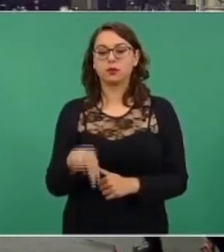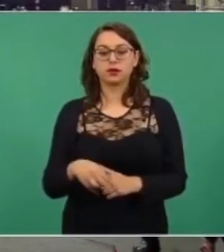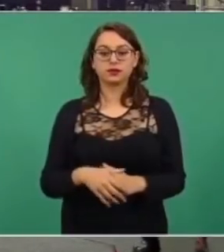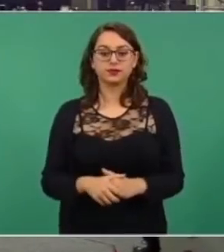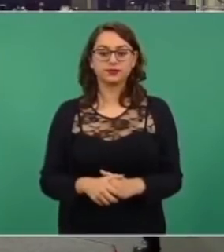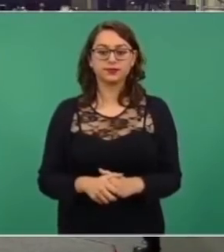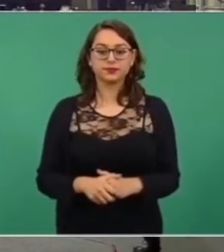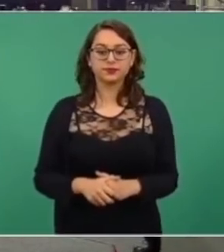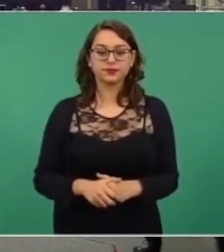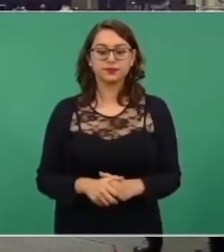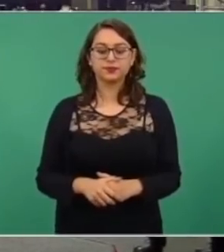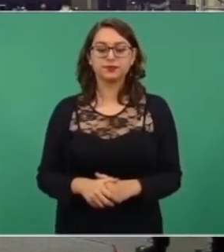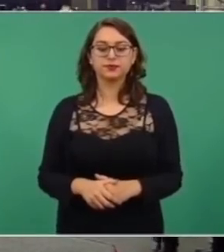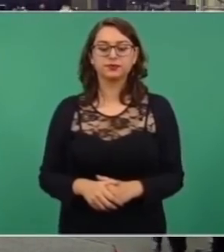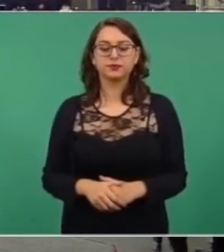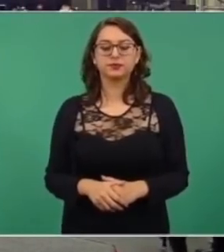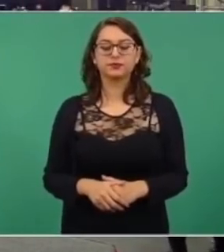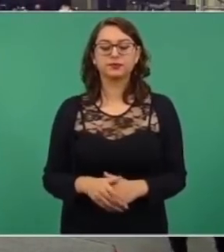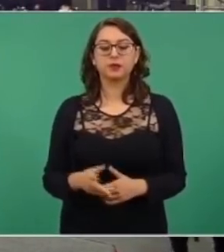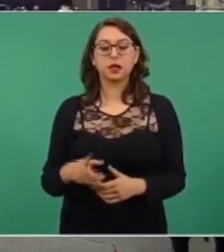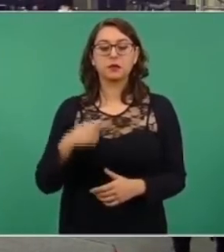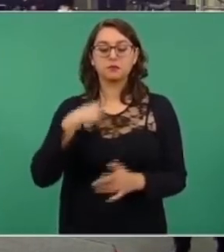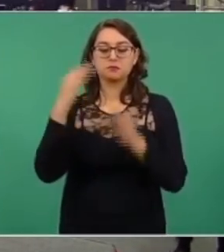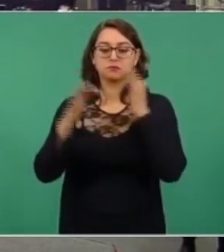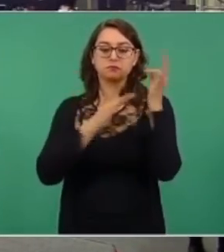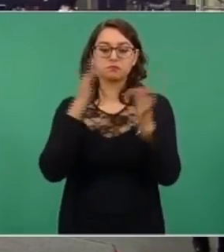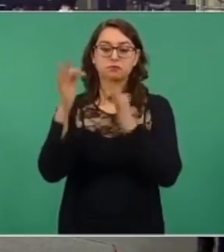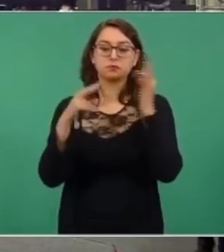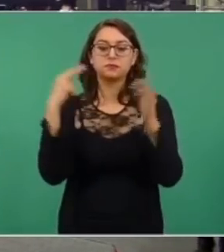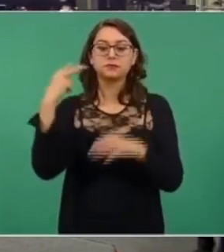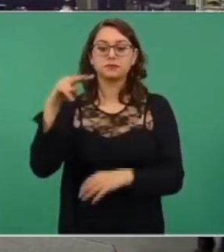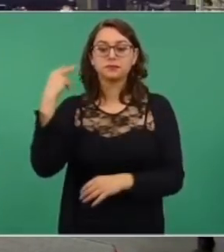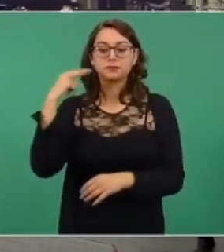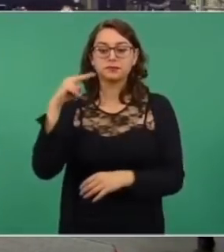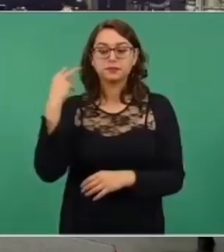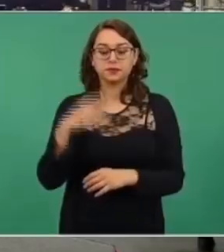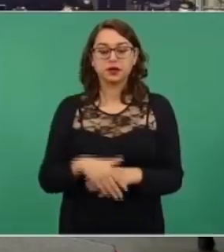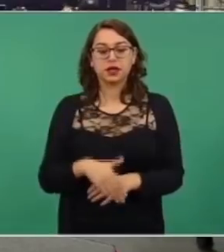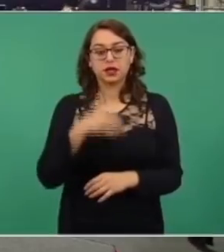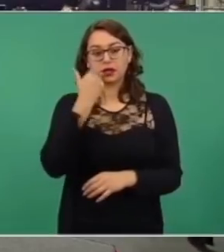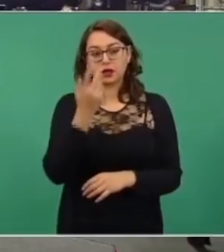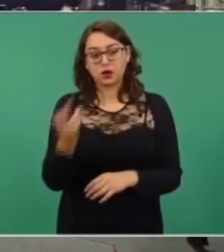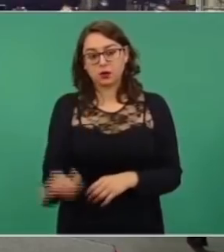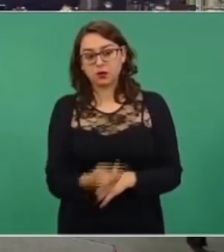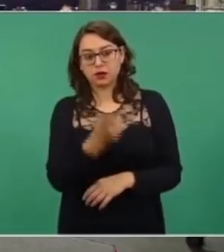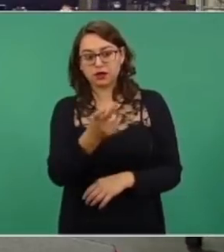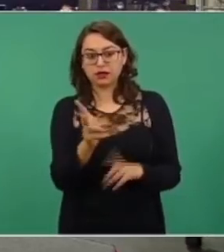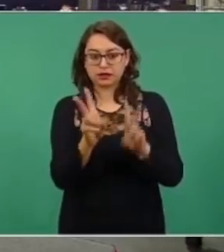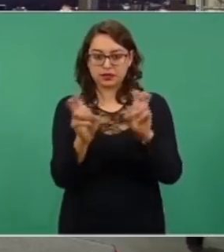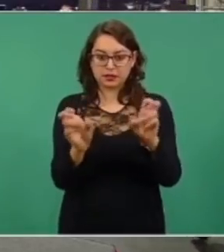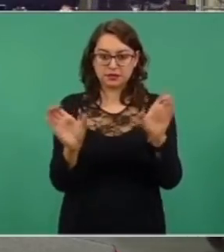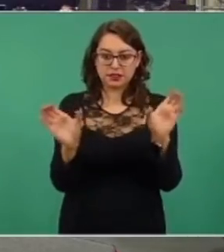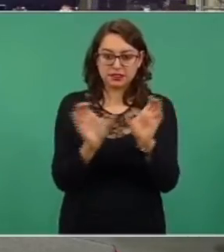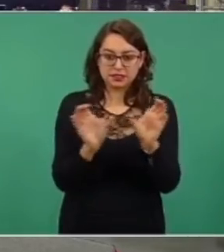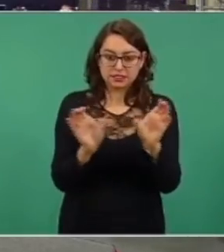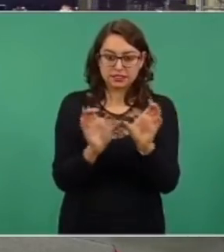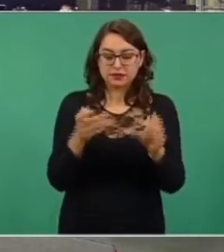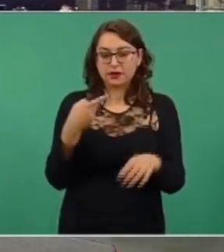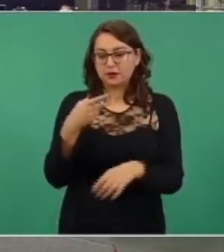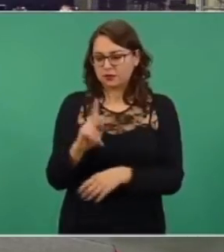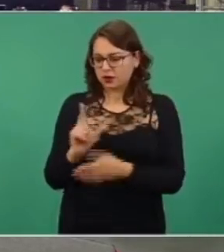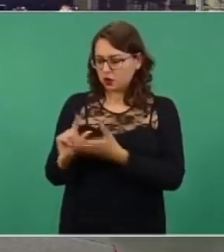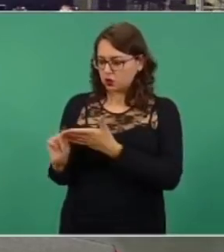¿Qué tal, señor presidente? Carlos Guzmán de ABA Noticias de Veracruz. Quería preguntarle al canciller sobre el tema de los certificados, pero en Twitter hay